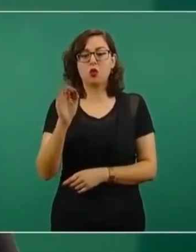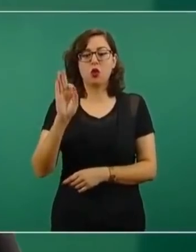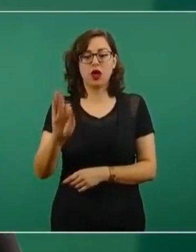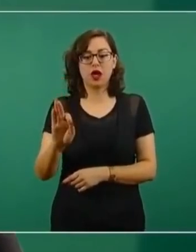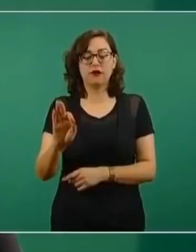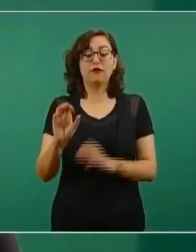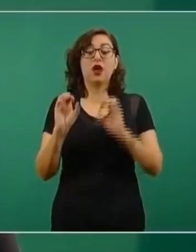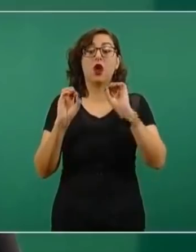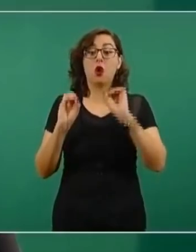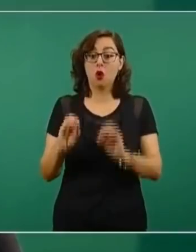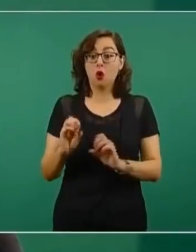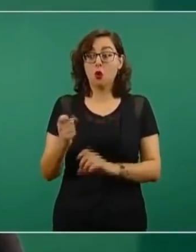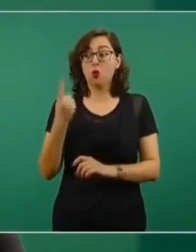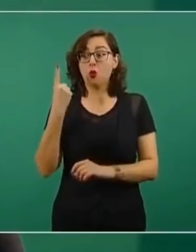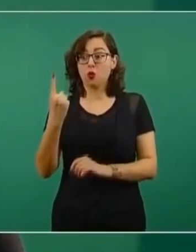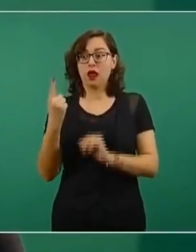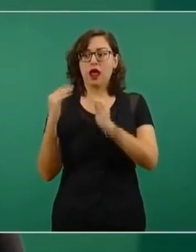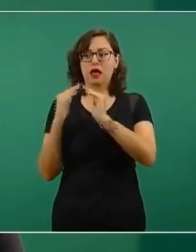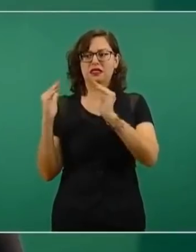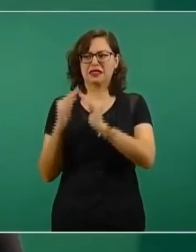el doméstico de alto consumo.